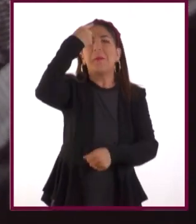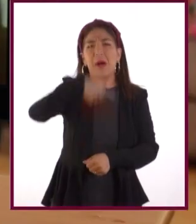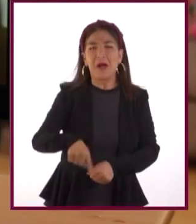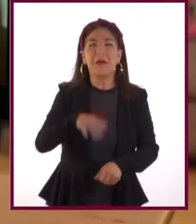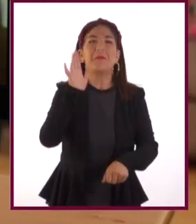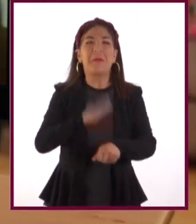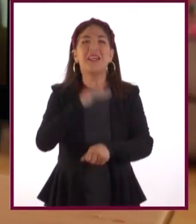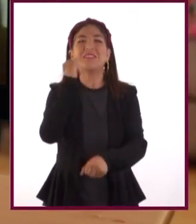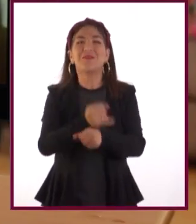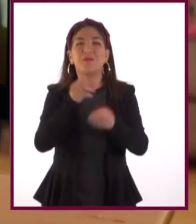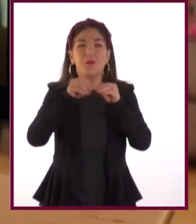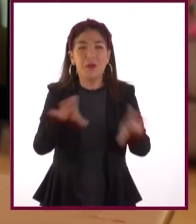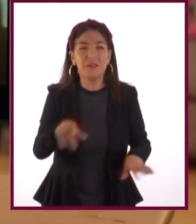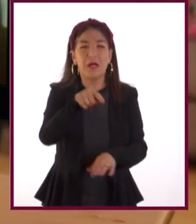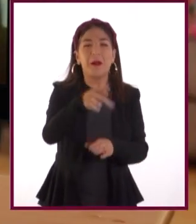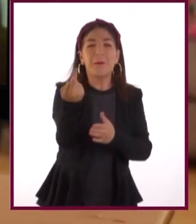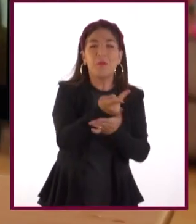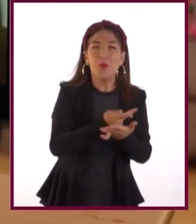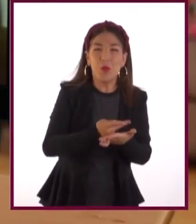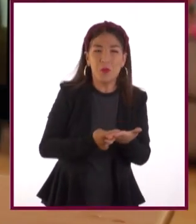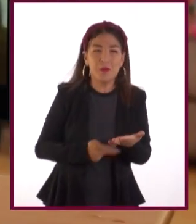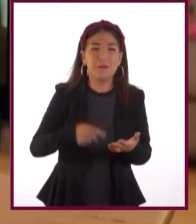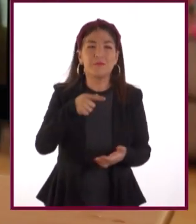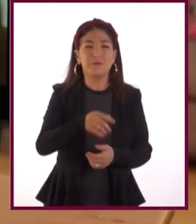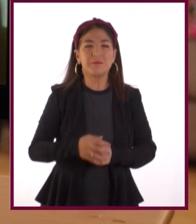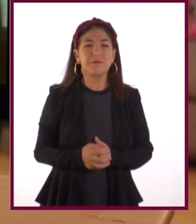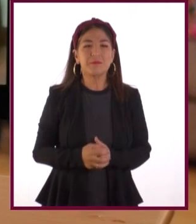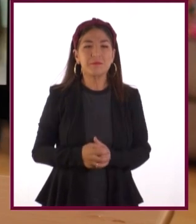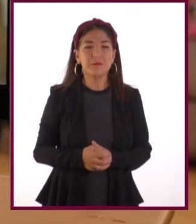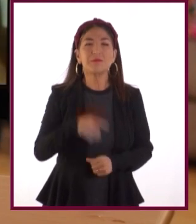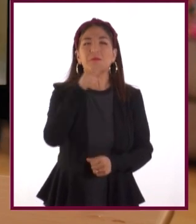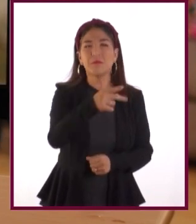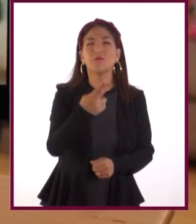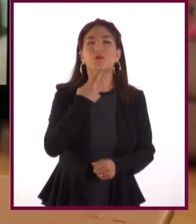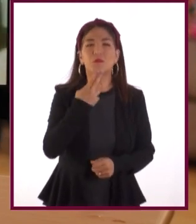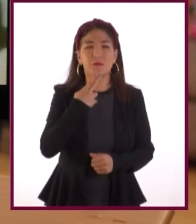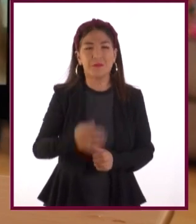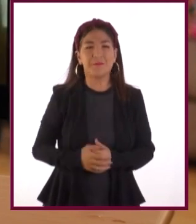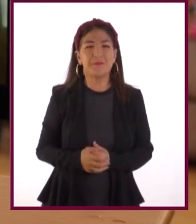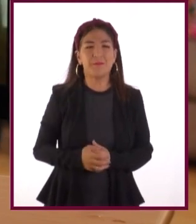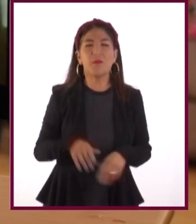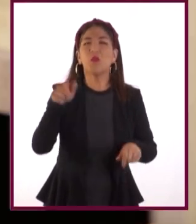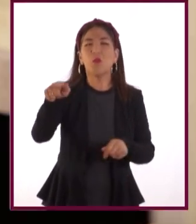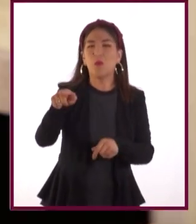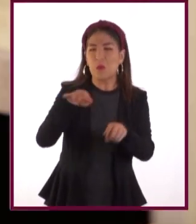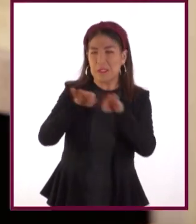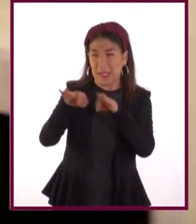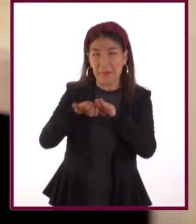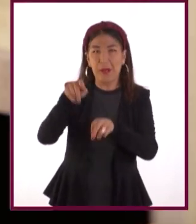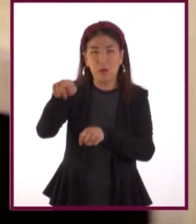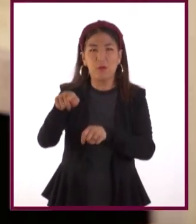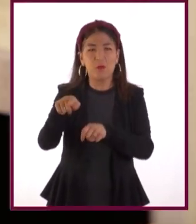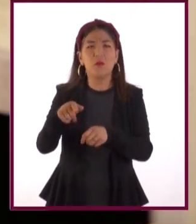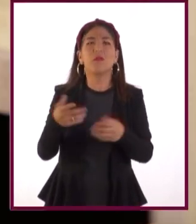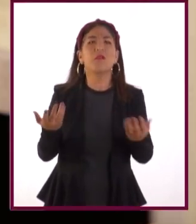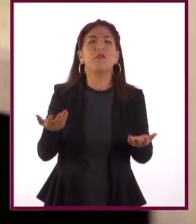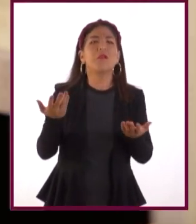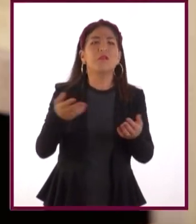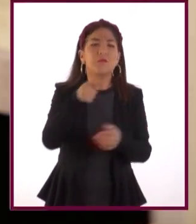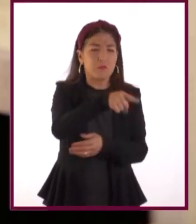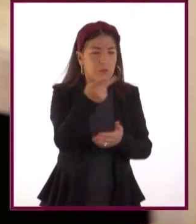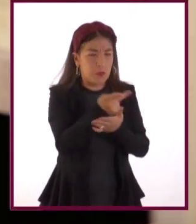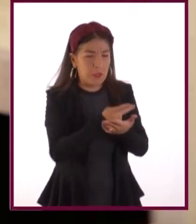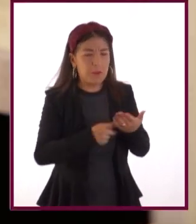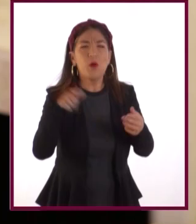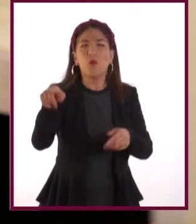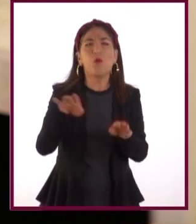cámara para que le demos datos también a los programas que los van a utilizar. ¿Y de qué manera utilizas tú en tu trabajo